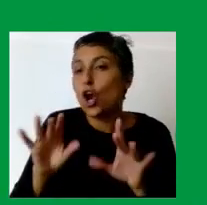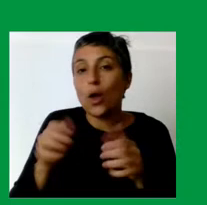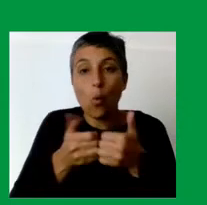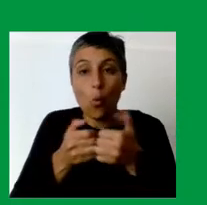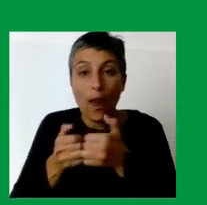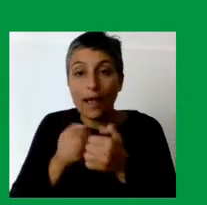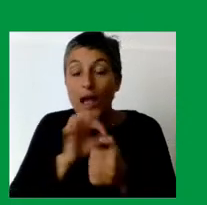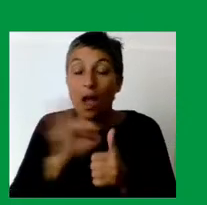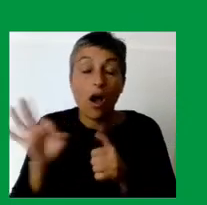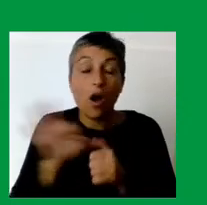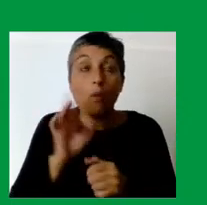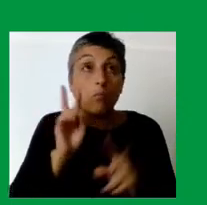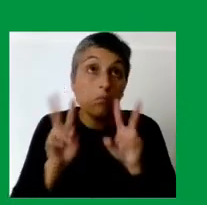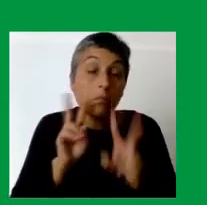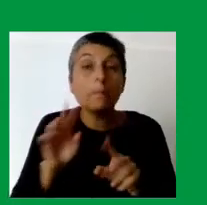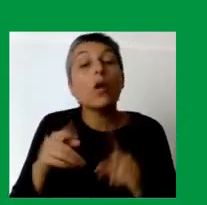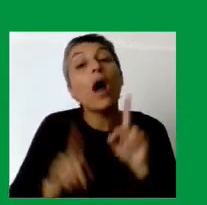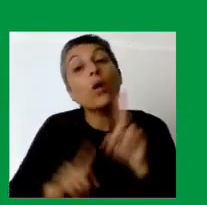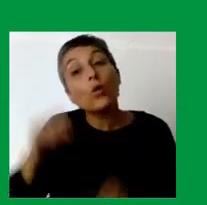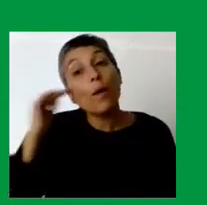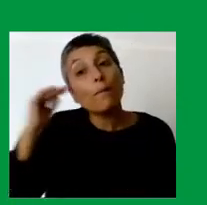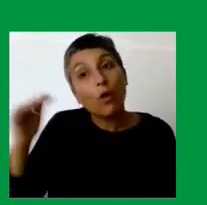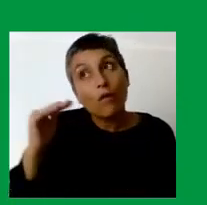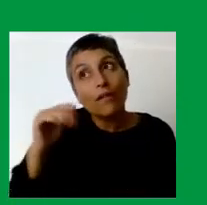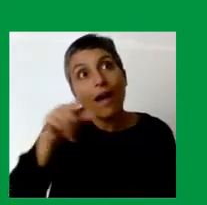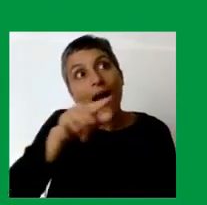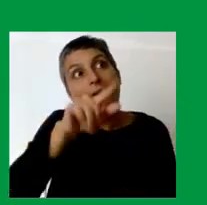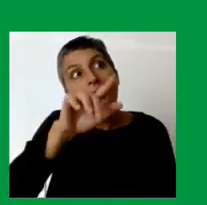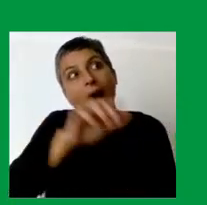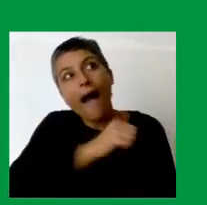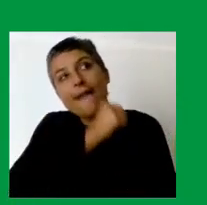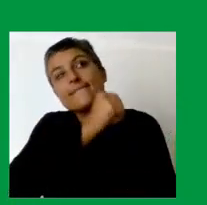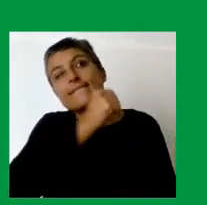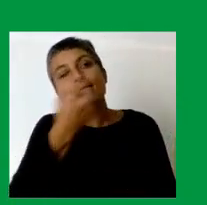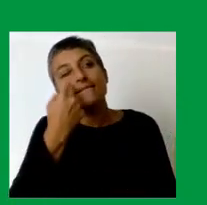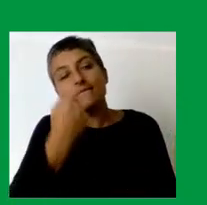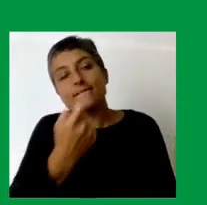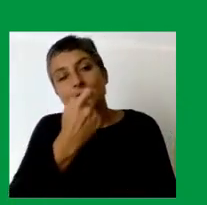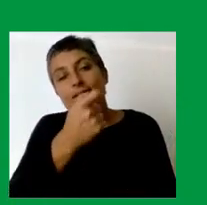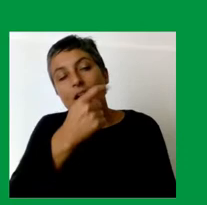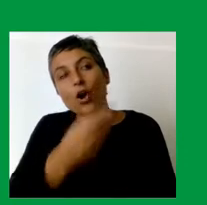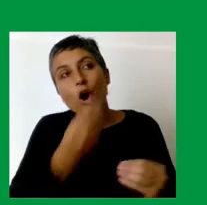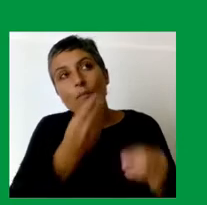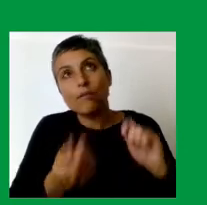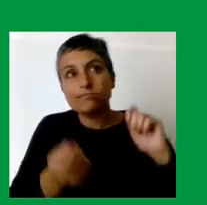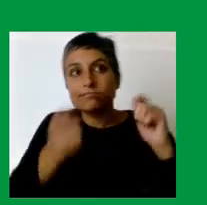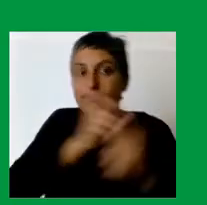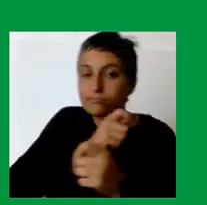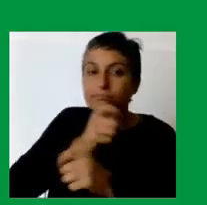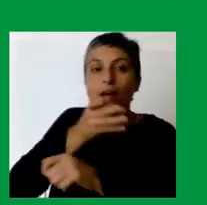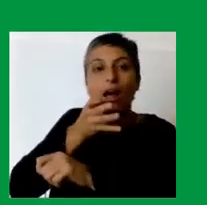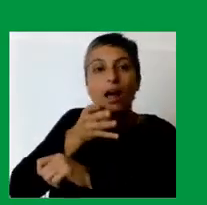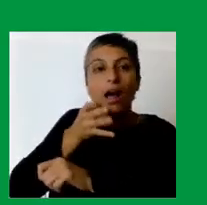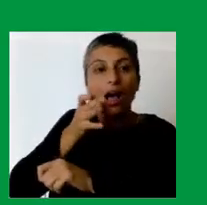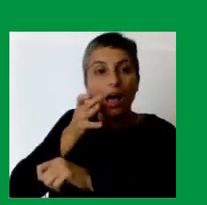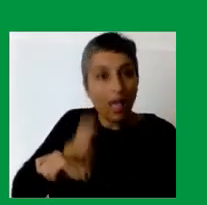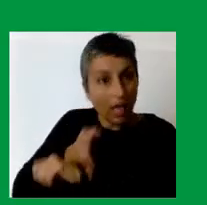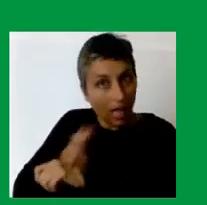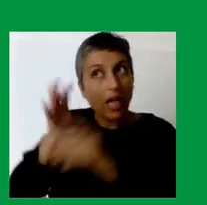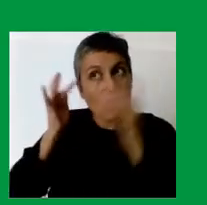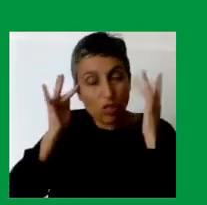pero hay docentes y profesores que le dieron un uso a esa tendencia, un uso educativo, por ejemplo, en la Universidad